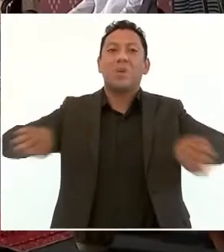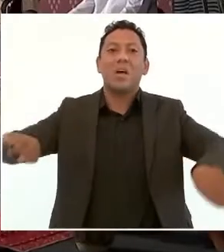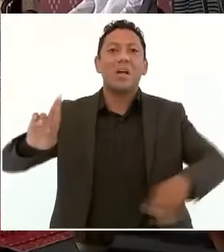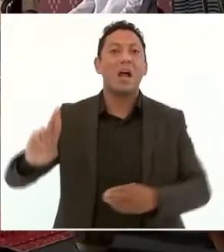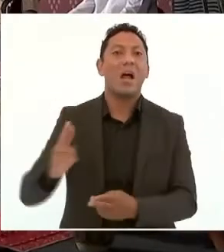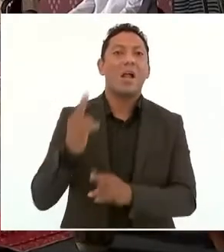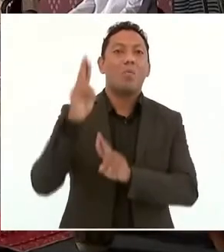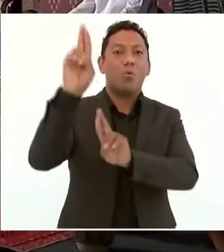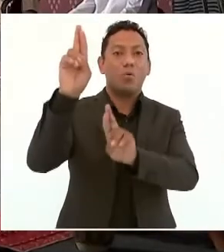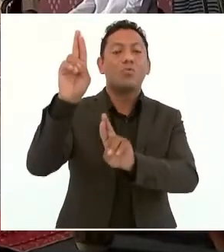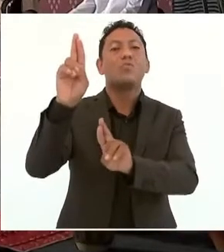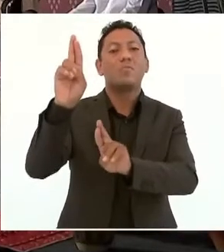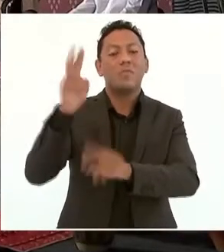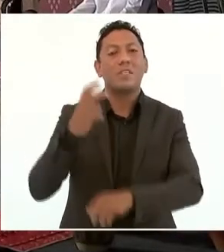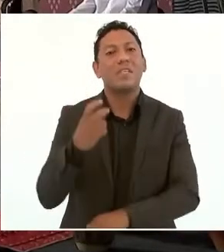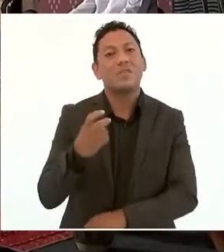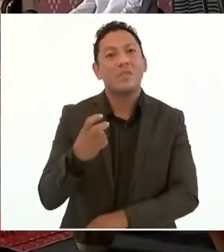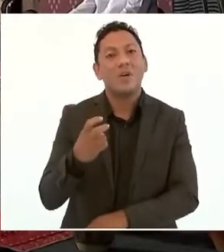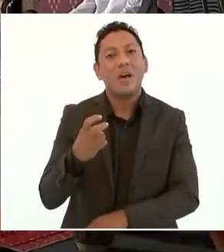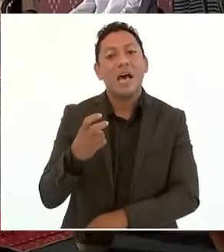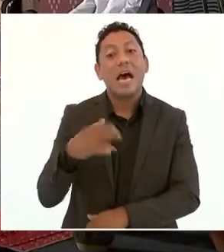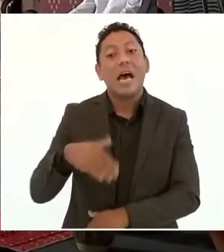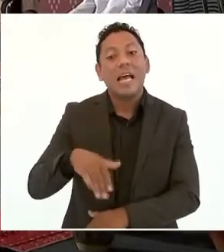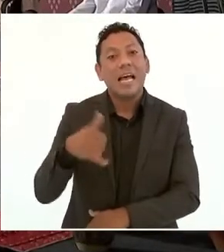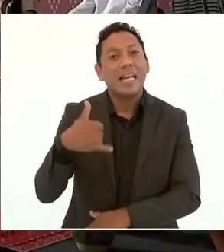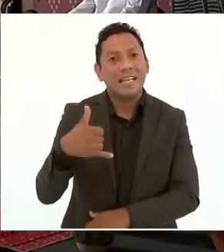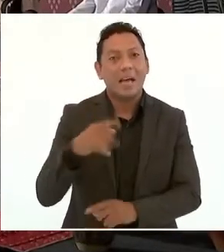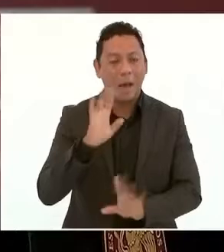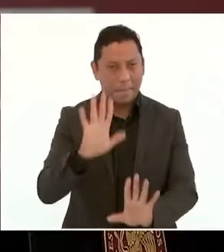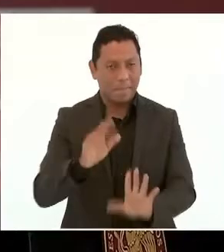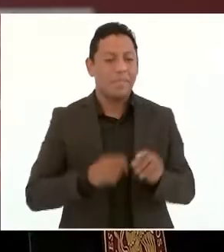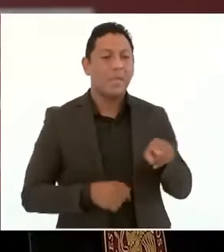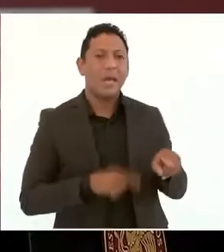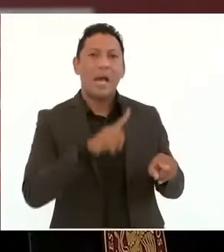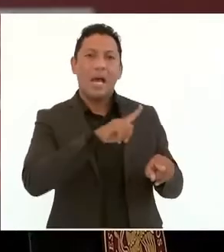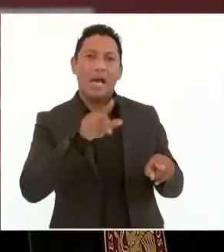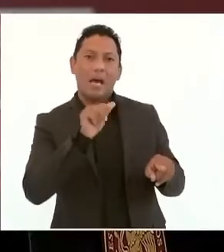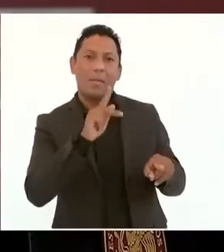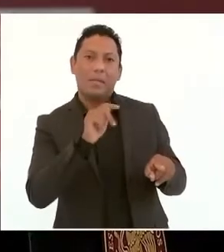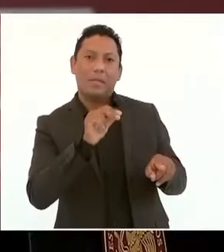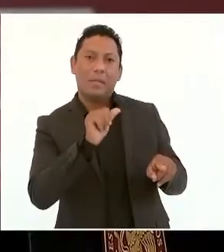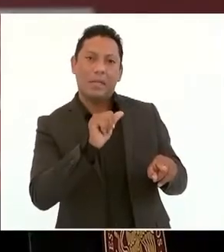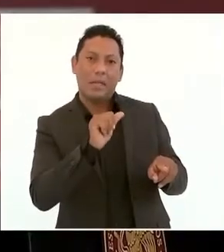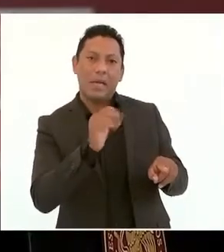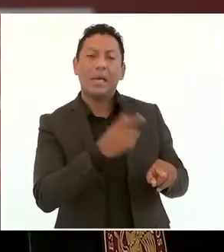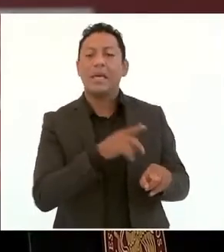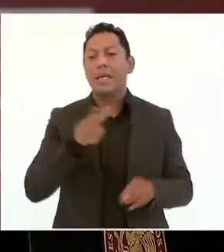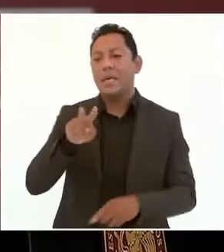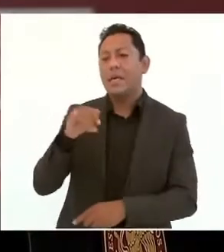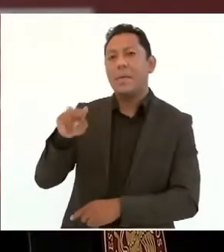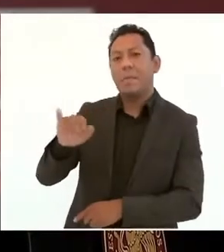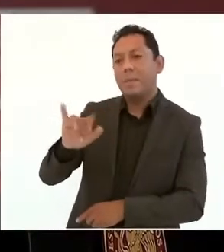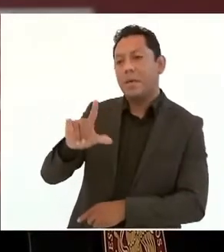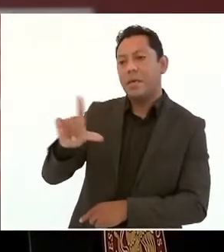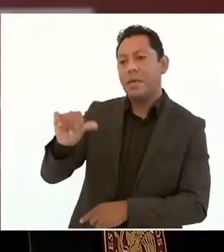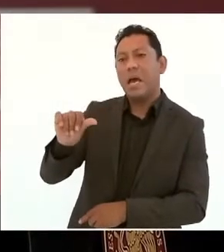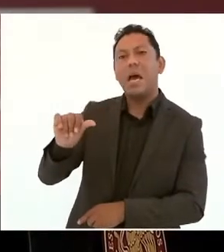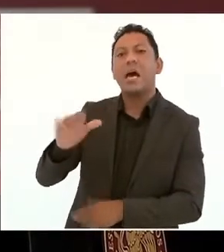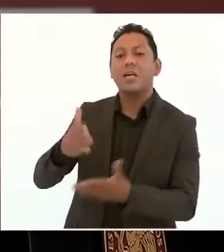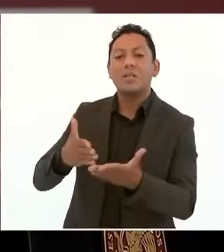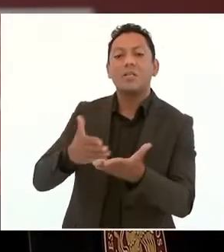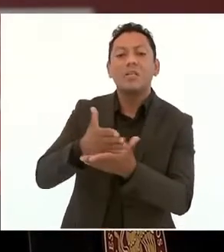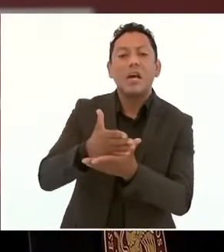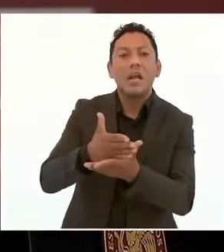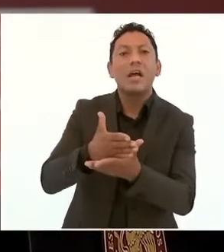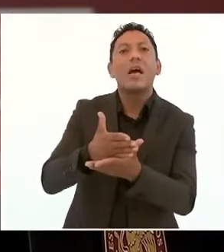revolución y Zapata y Villa entraron a la Ciudad de